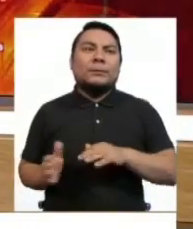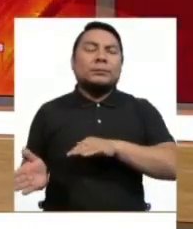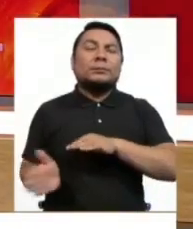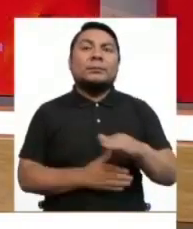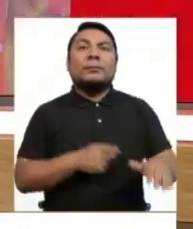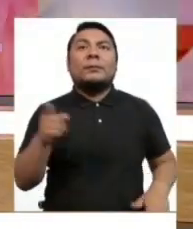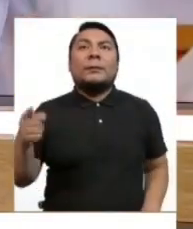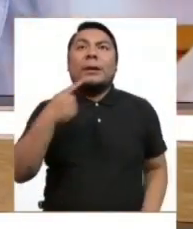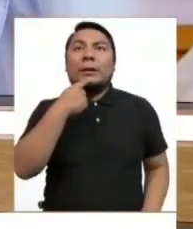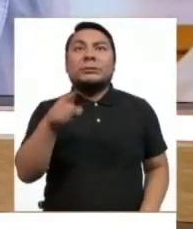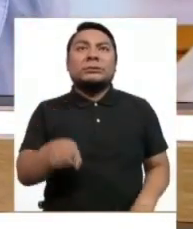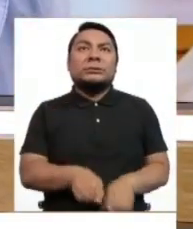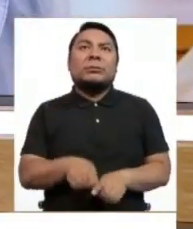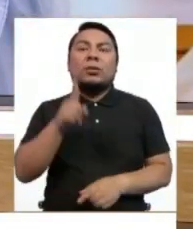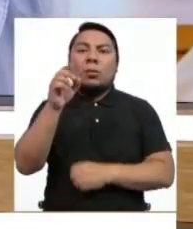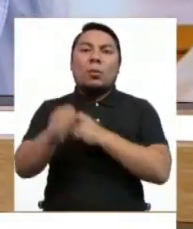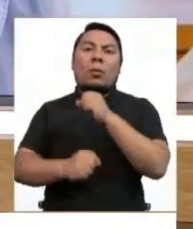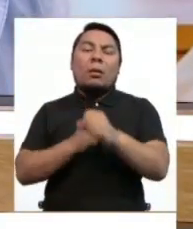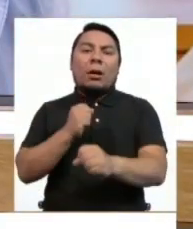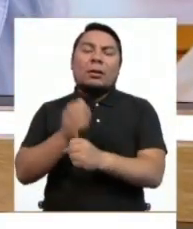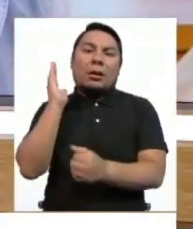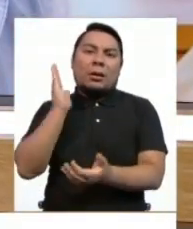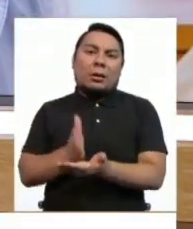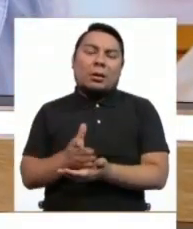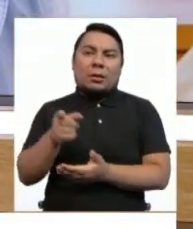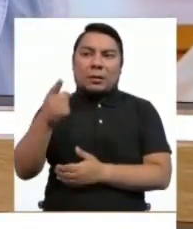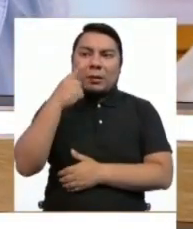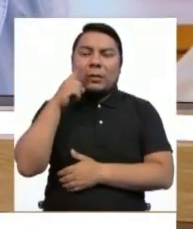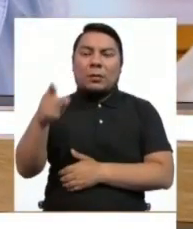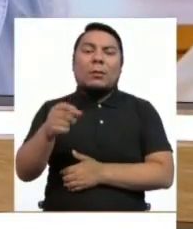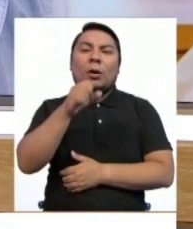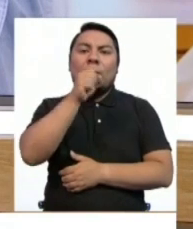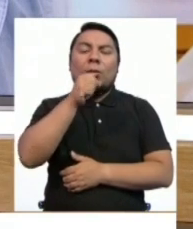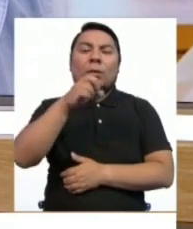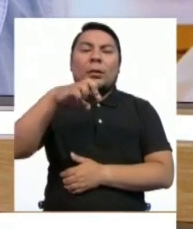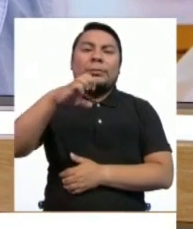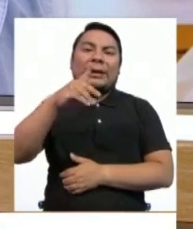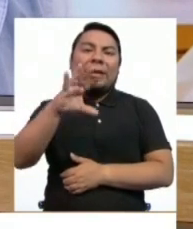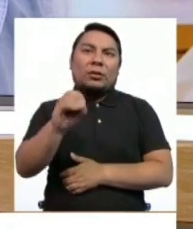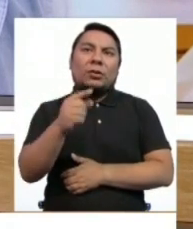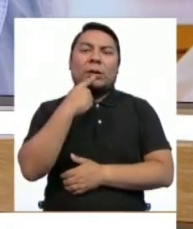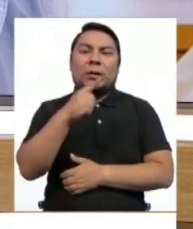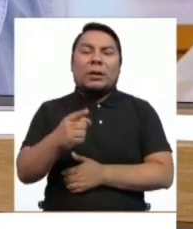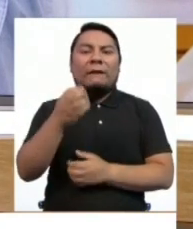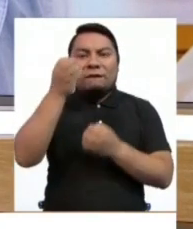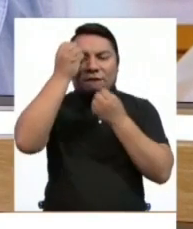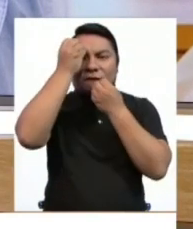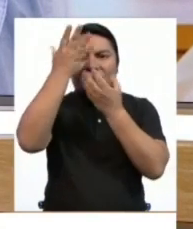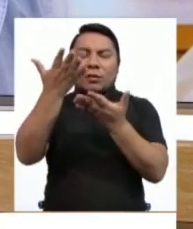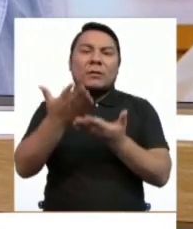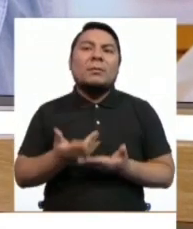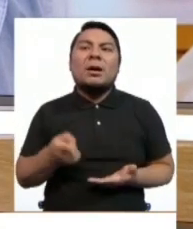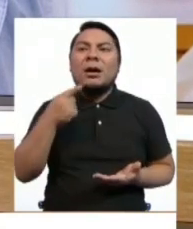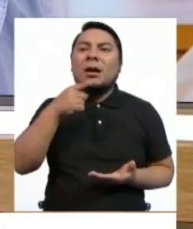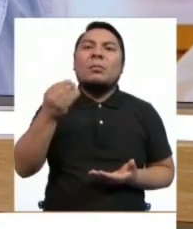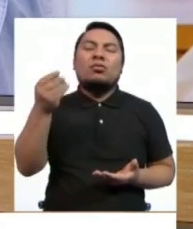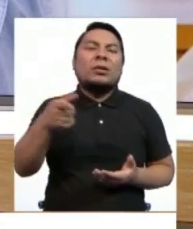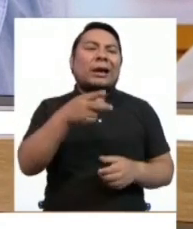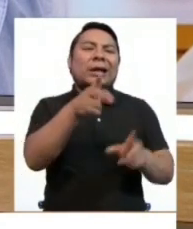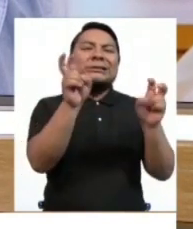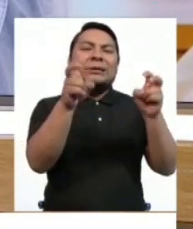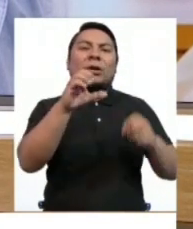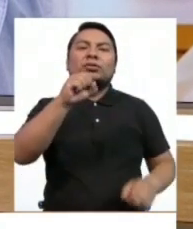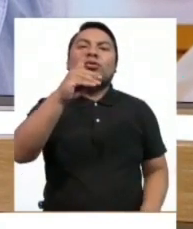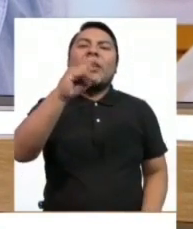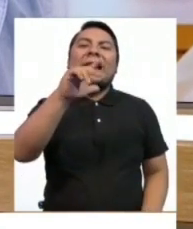Poder Judicial condenó un año de pena suspendida de la libertad al periodista Pedro Salinas por difamación agravada en el caso Sodalicio. También